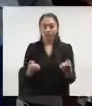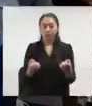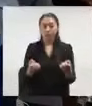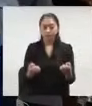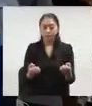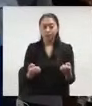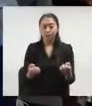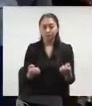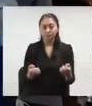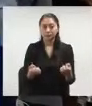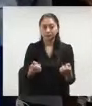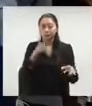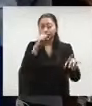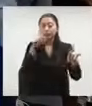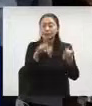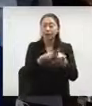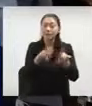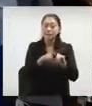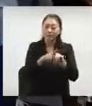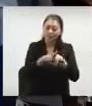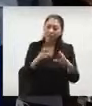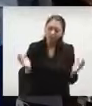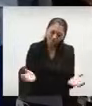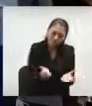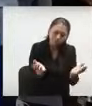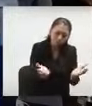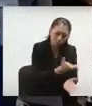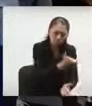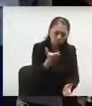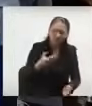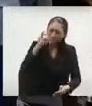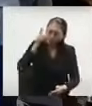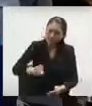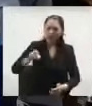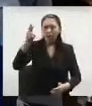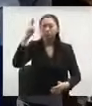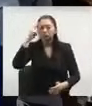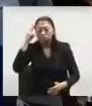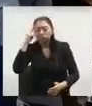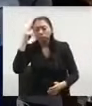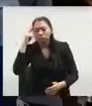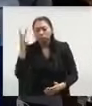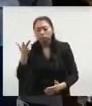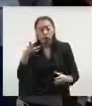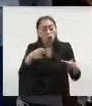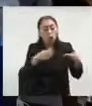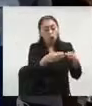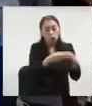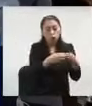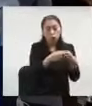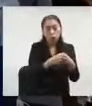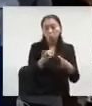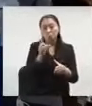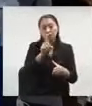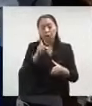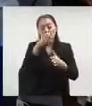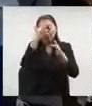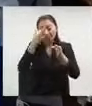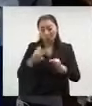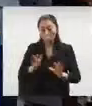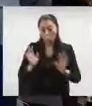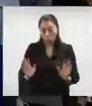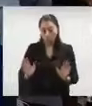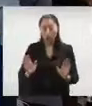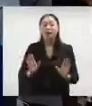también insisto que deben de recapacitar, ¿verdad?, esos grupos que no están de acuerdo en